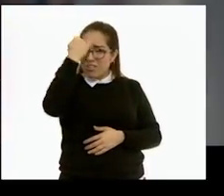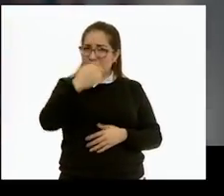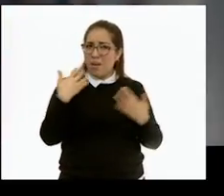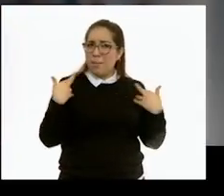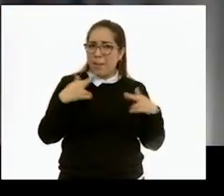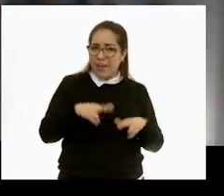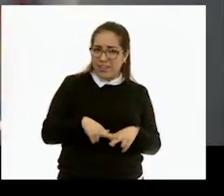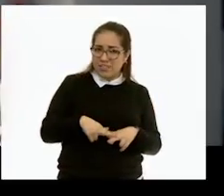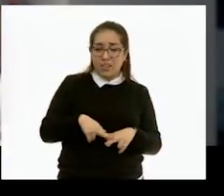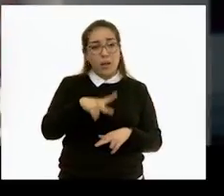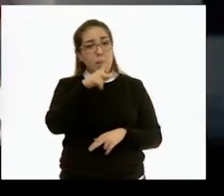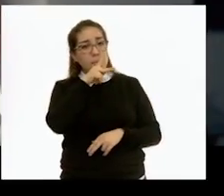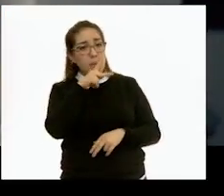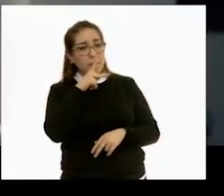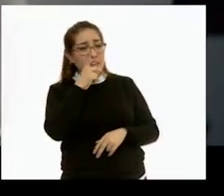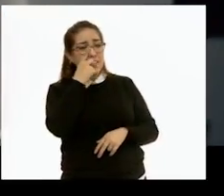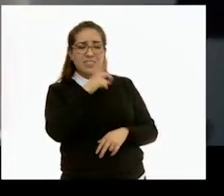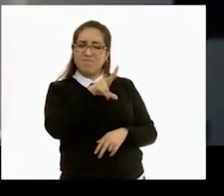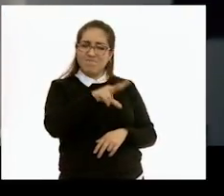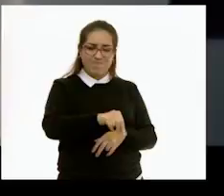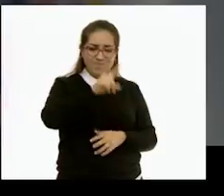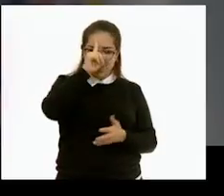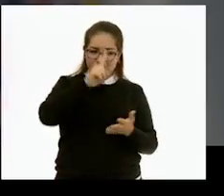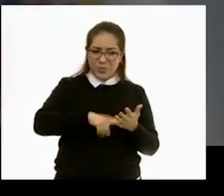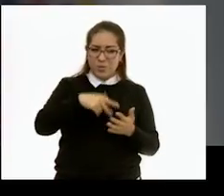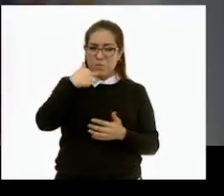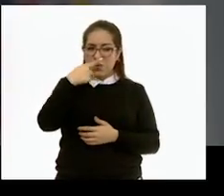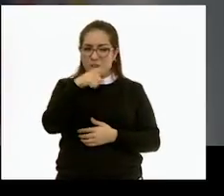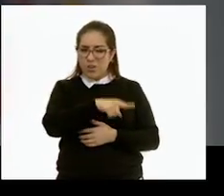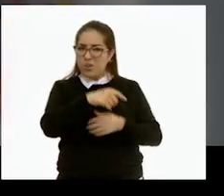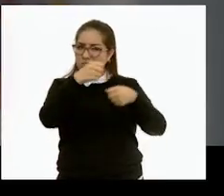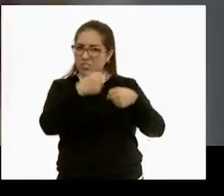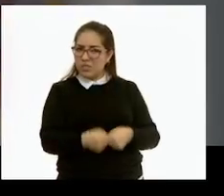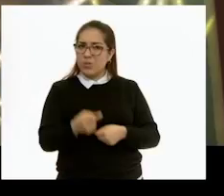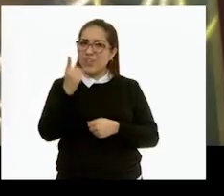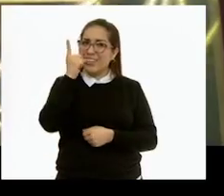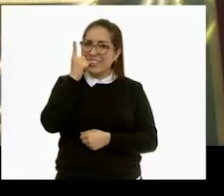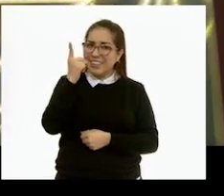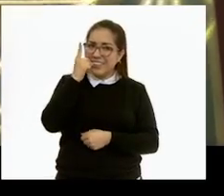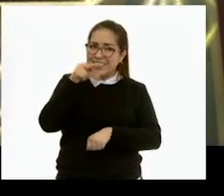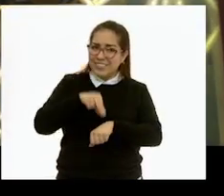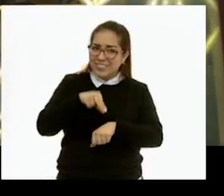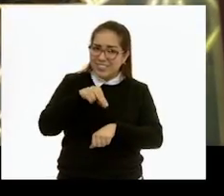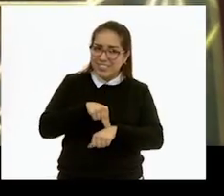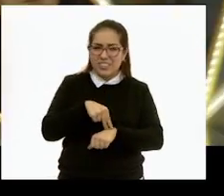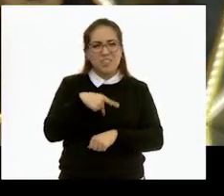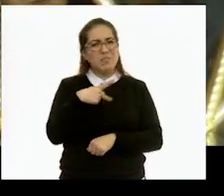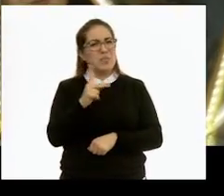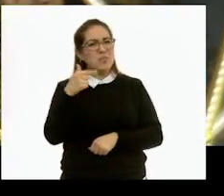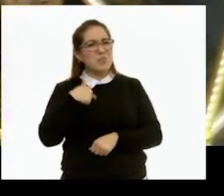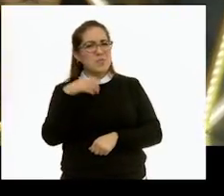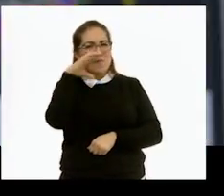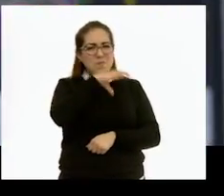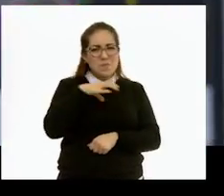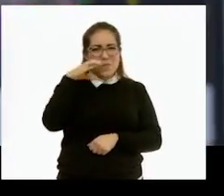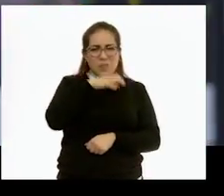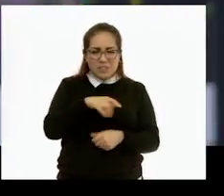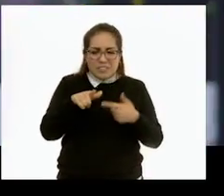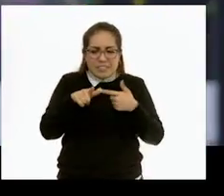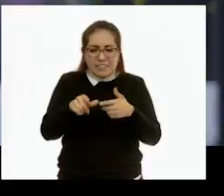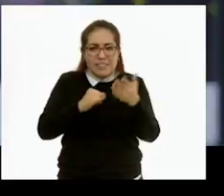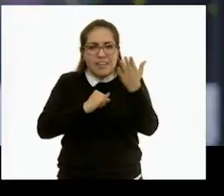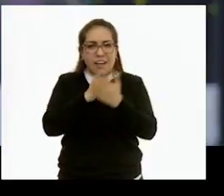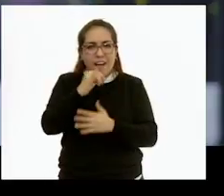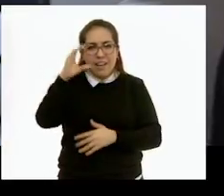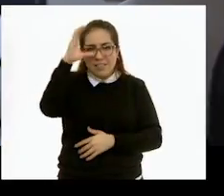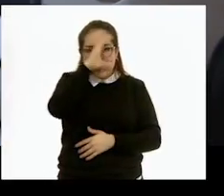maestra. Y mi papá le contestaba, creo que es más seguro que seas dentista. Mi curiosidad me llevó a estudiar física, pero fueron